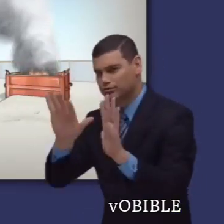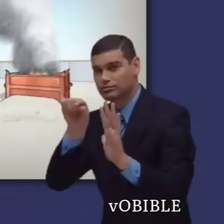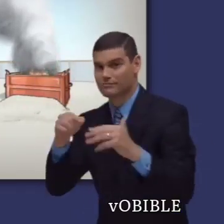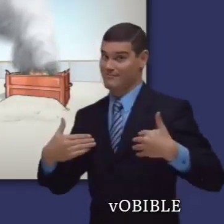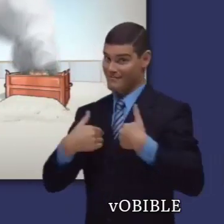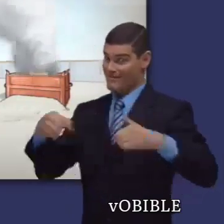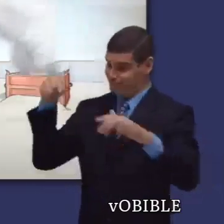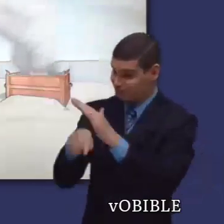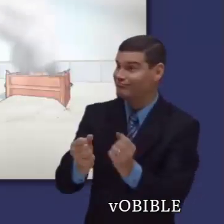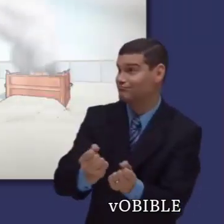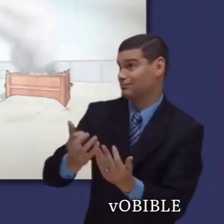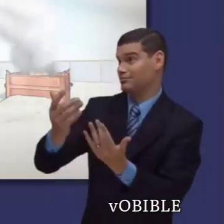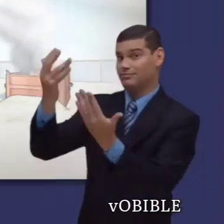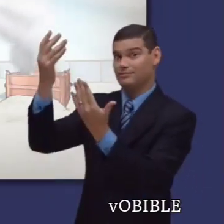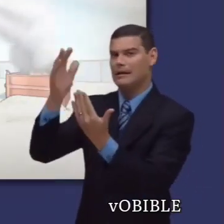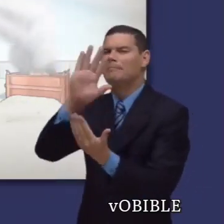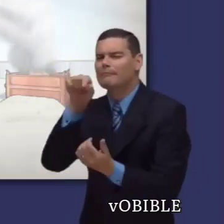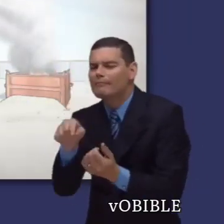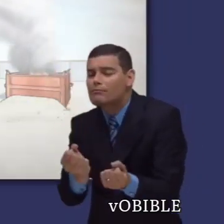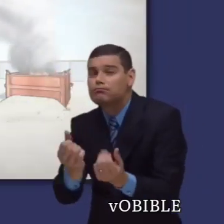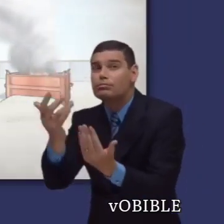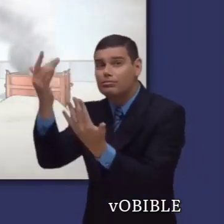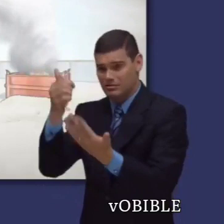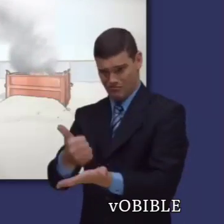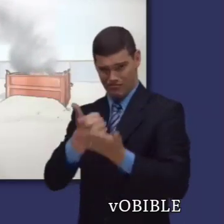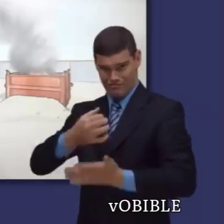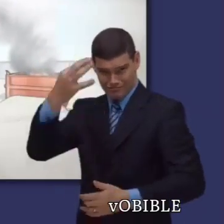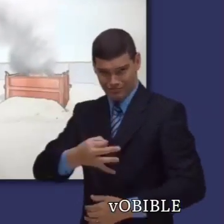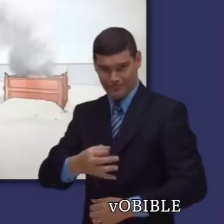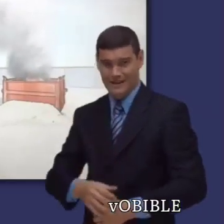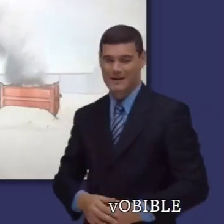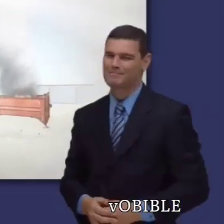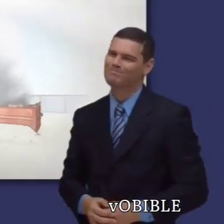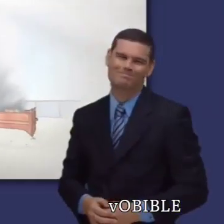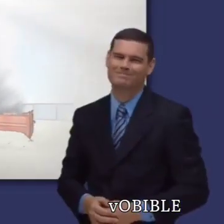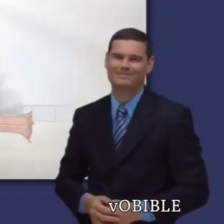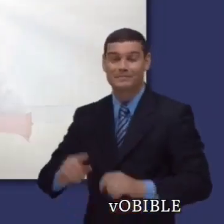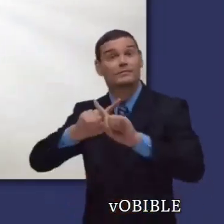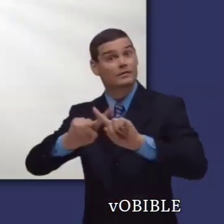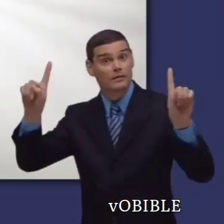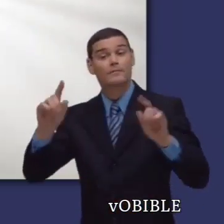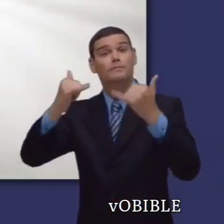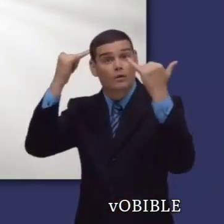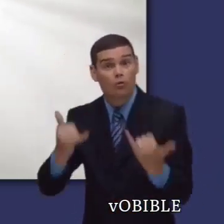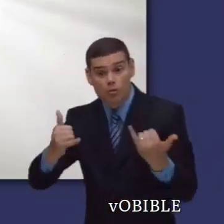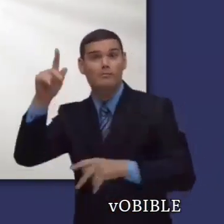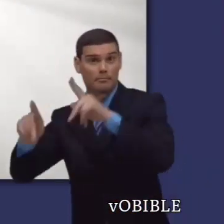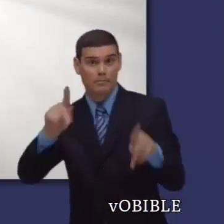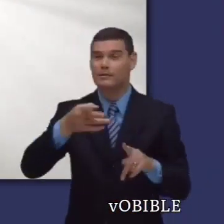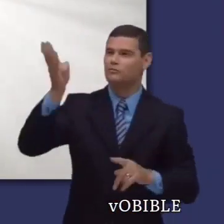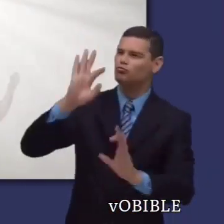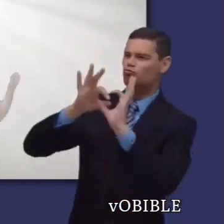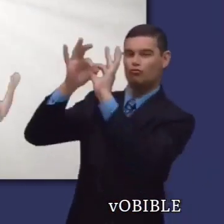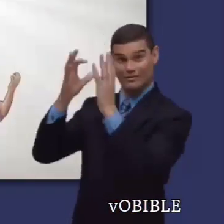animales no lograba el perdón completo de los pecados. La tienda más importante, no hecha por